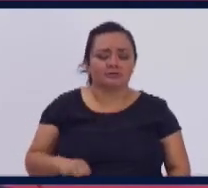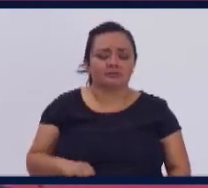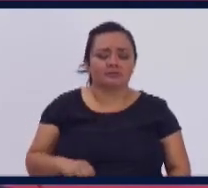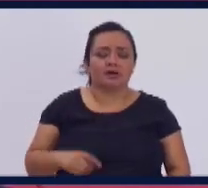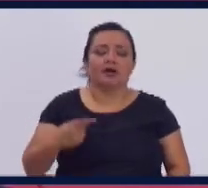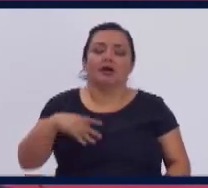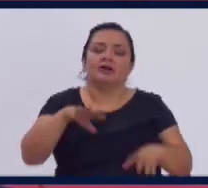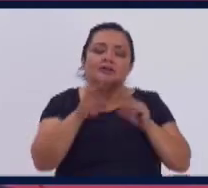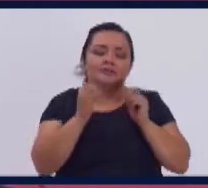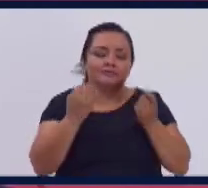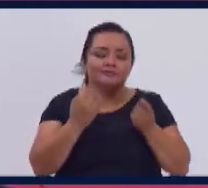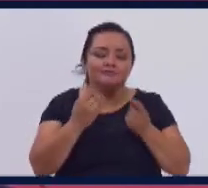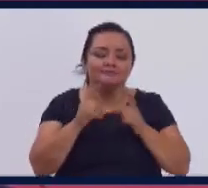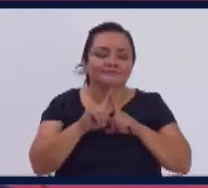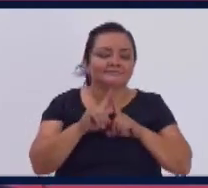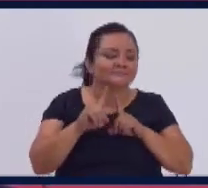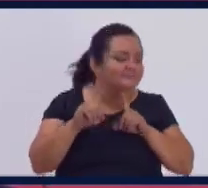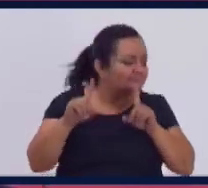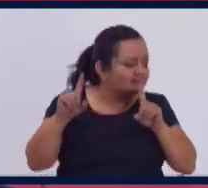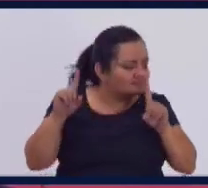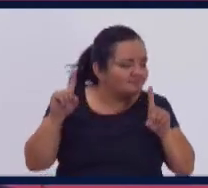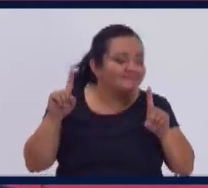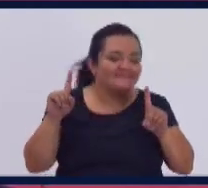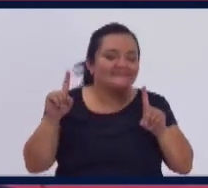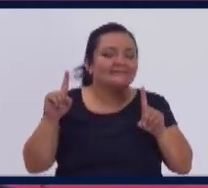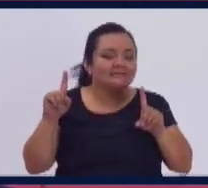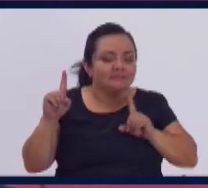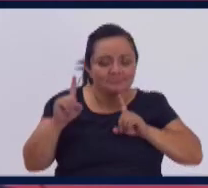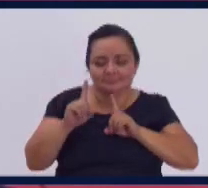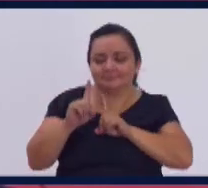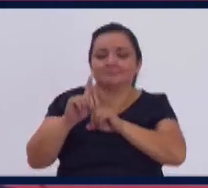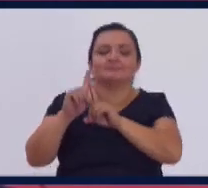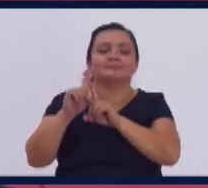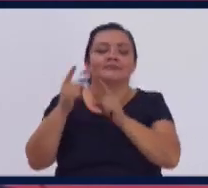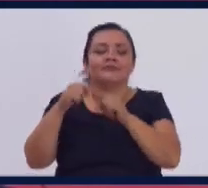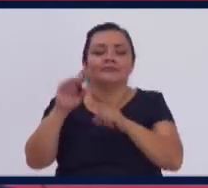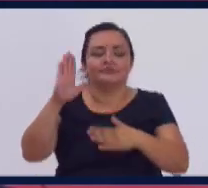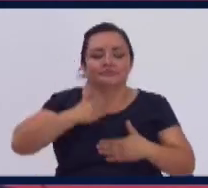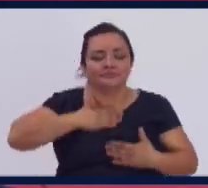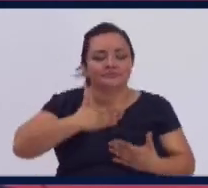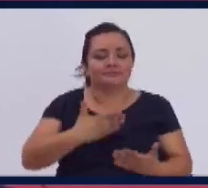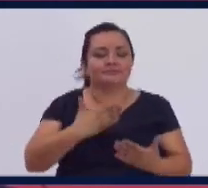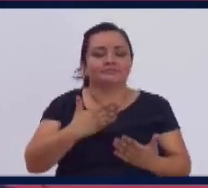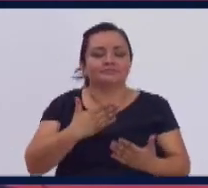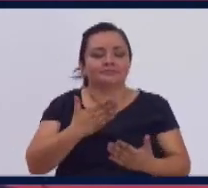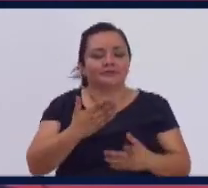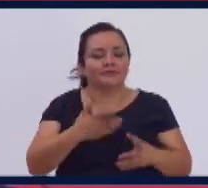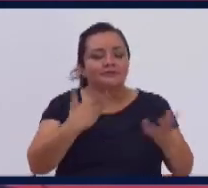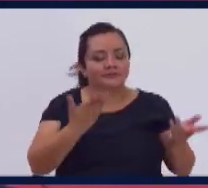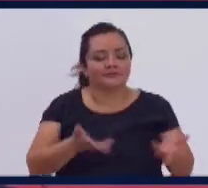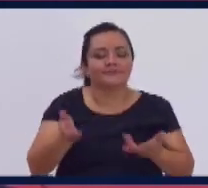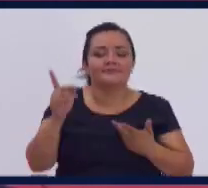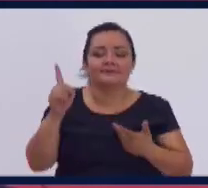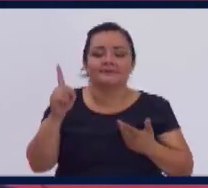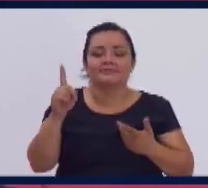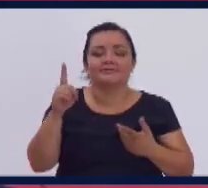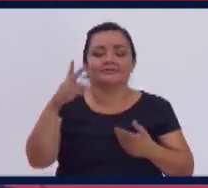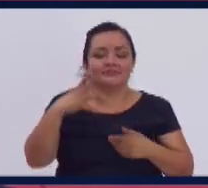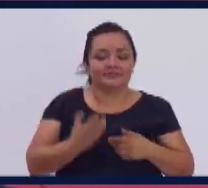Han logrado que nos apartemos un ratito del camino. Pero Dios en su misericordia nos ha vuelto a recibir el día de